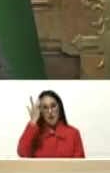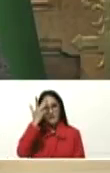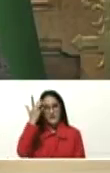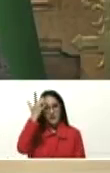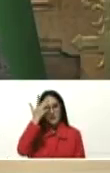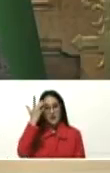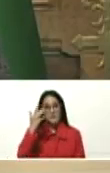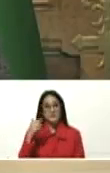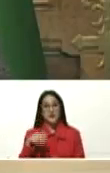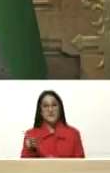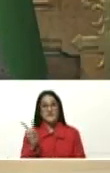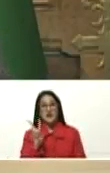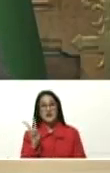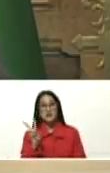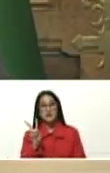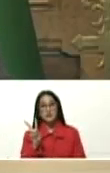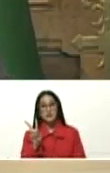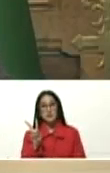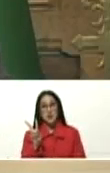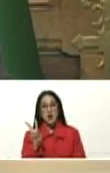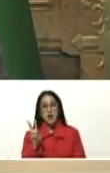y Venezuela está en la zona